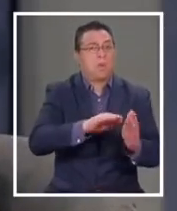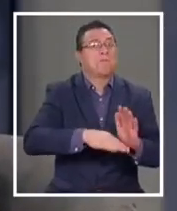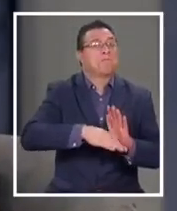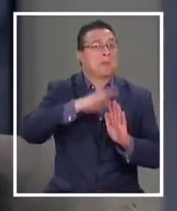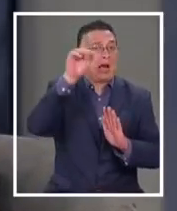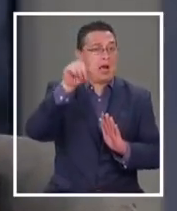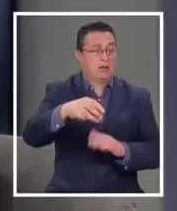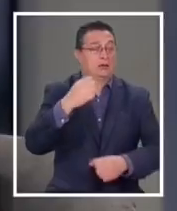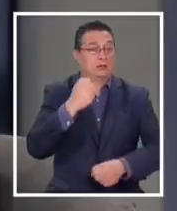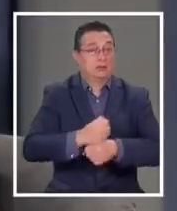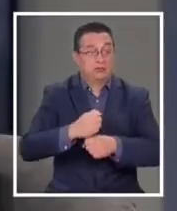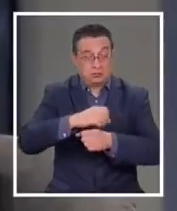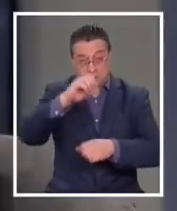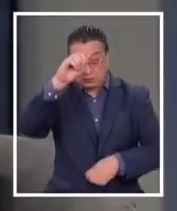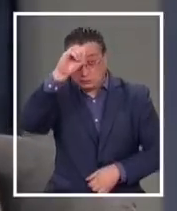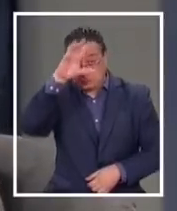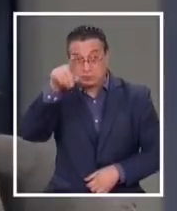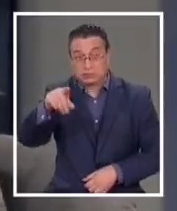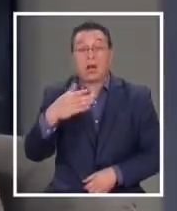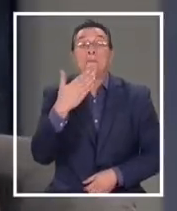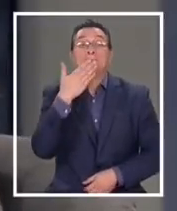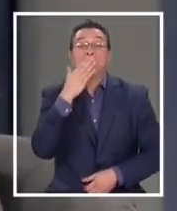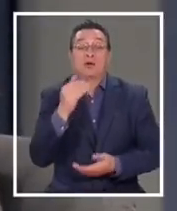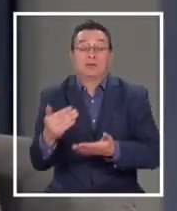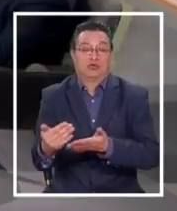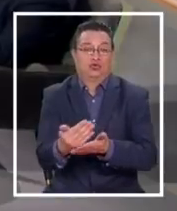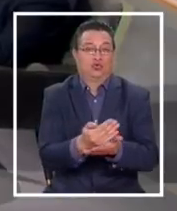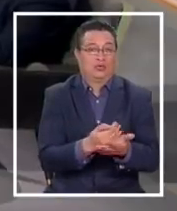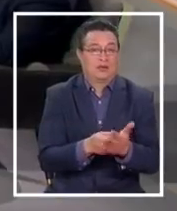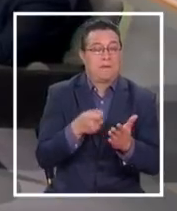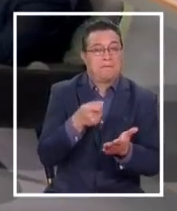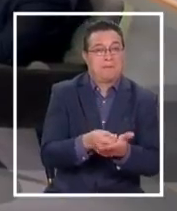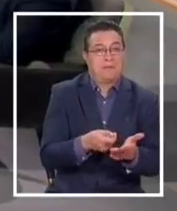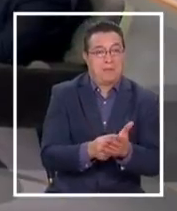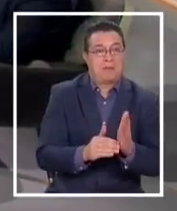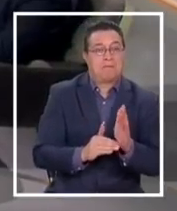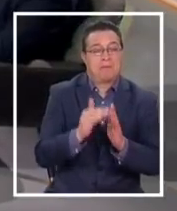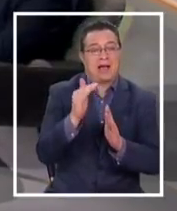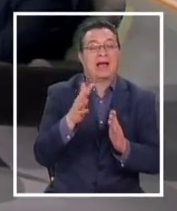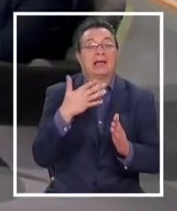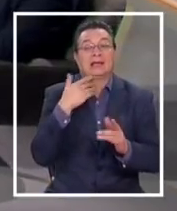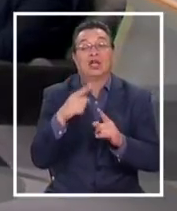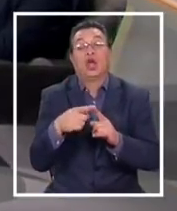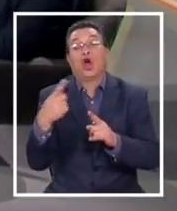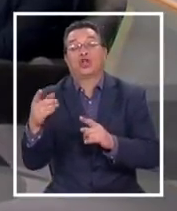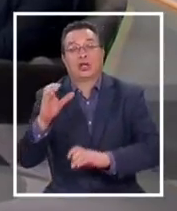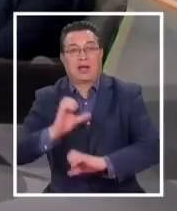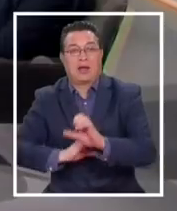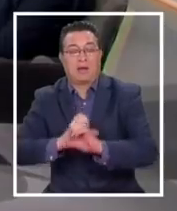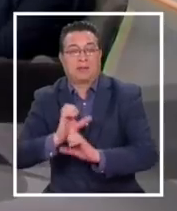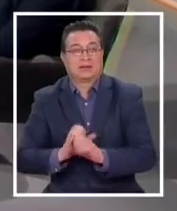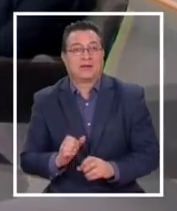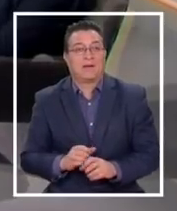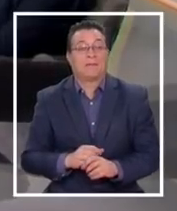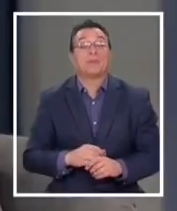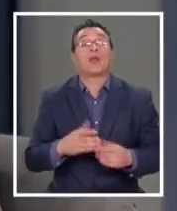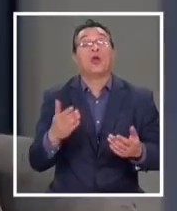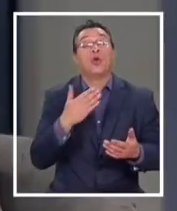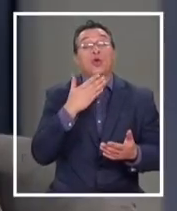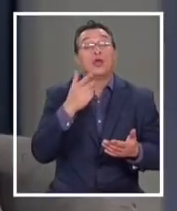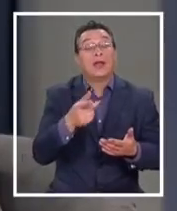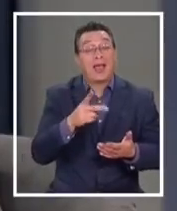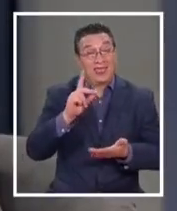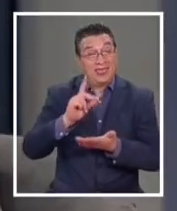ustedes saben, el empleo en la minería es mejor pagado en general que el empleo en otro tipo de industria. Entonces, cuando la